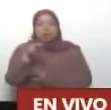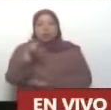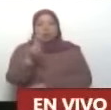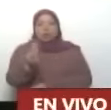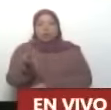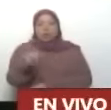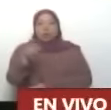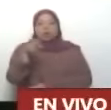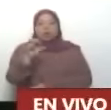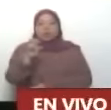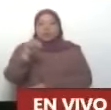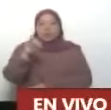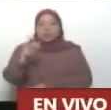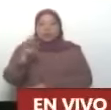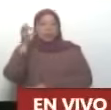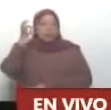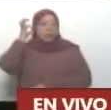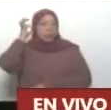Mar.